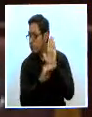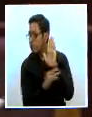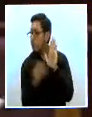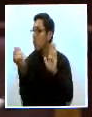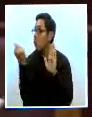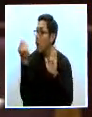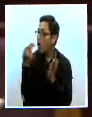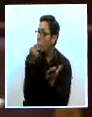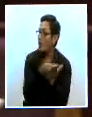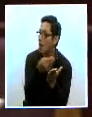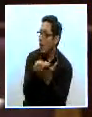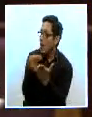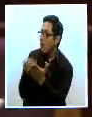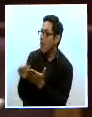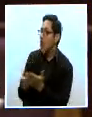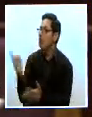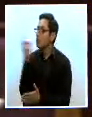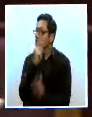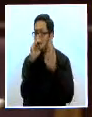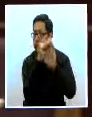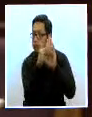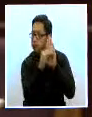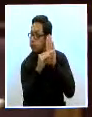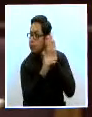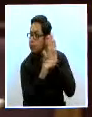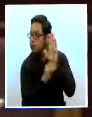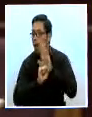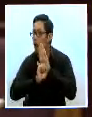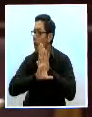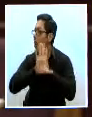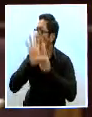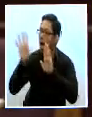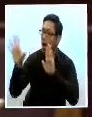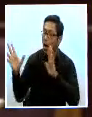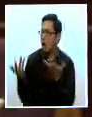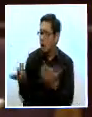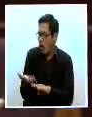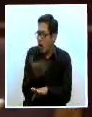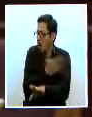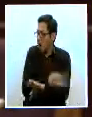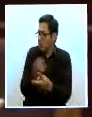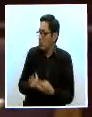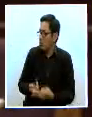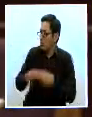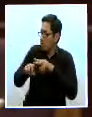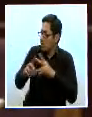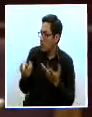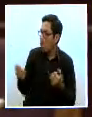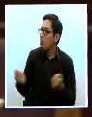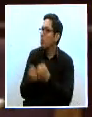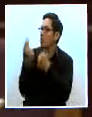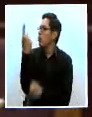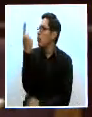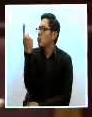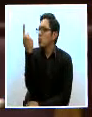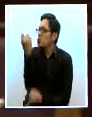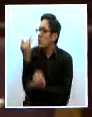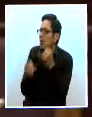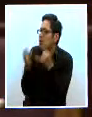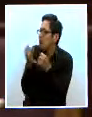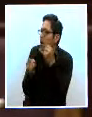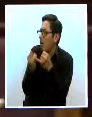de servicio en eso ya estamos trabajando queremos dejar en claro como lo hicimos desde un inicio que el impacto era de un centavo a los